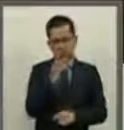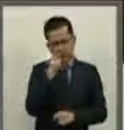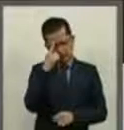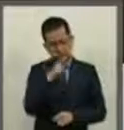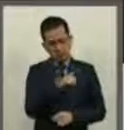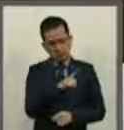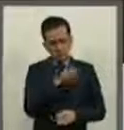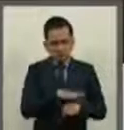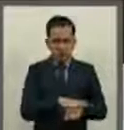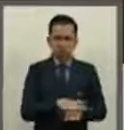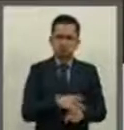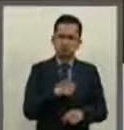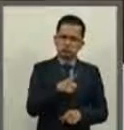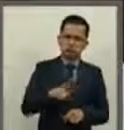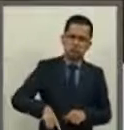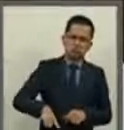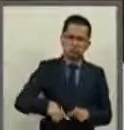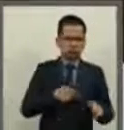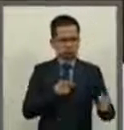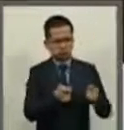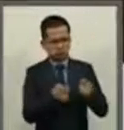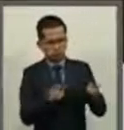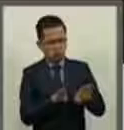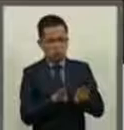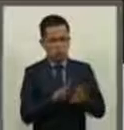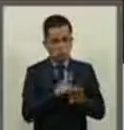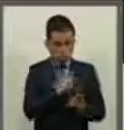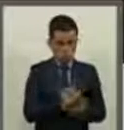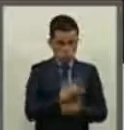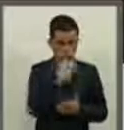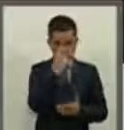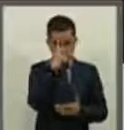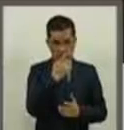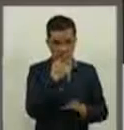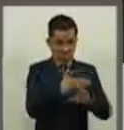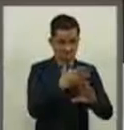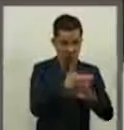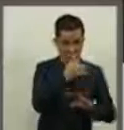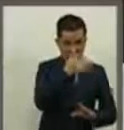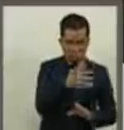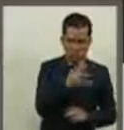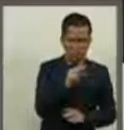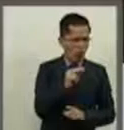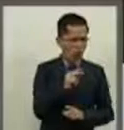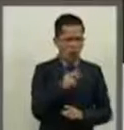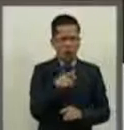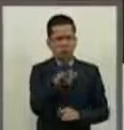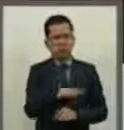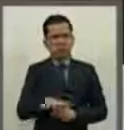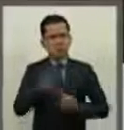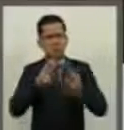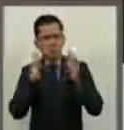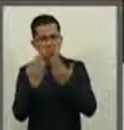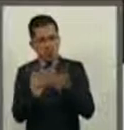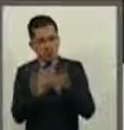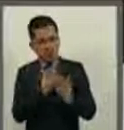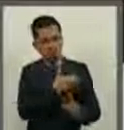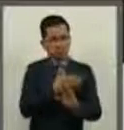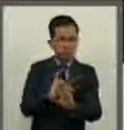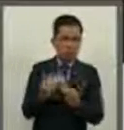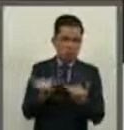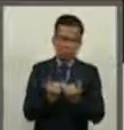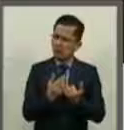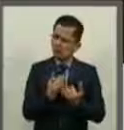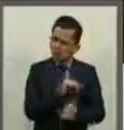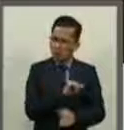componentes de las acciones del Estado mexicano, no la única opción frente a la violencia de los grupos criminales. Por